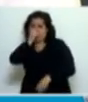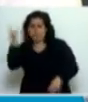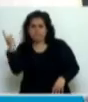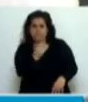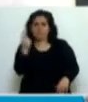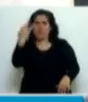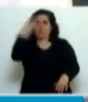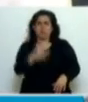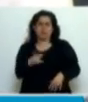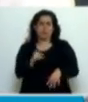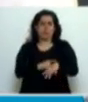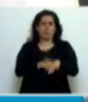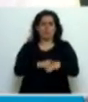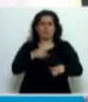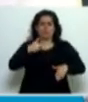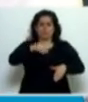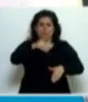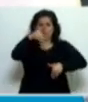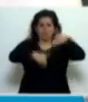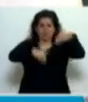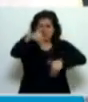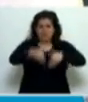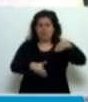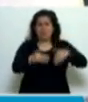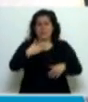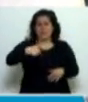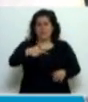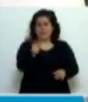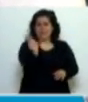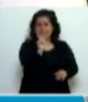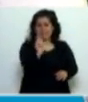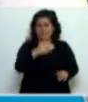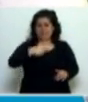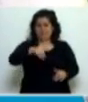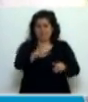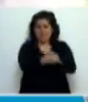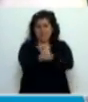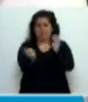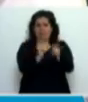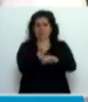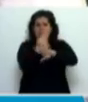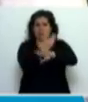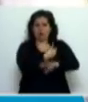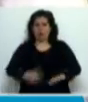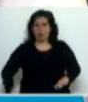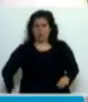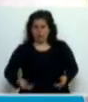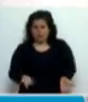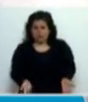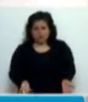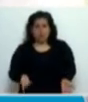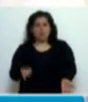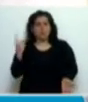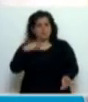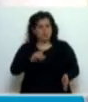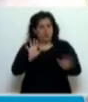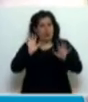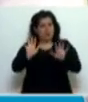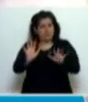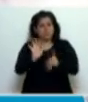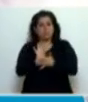electoral a pocos meses de un cambio de gobierno, y quizás ahí sí resida